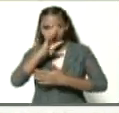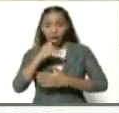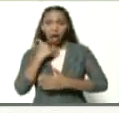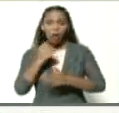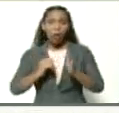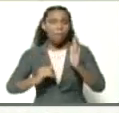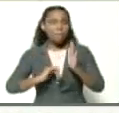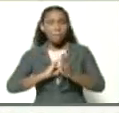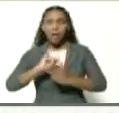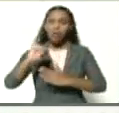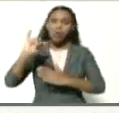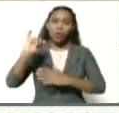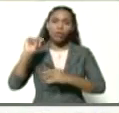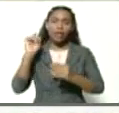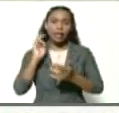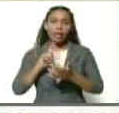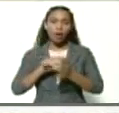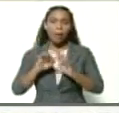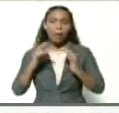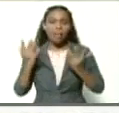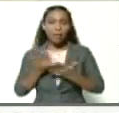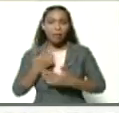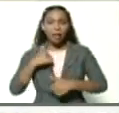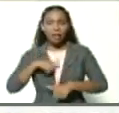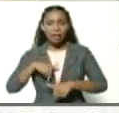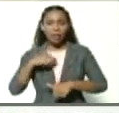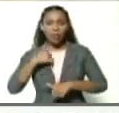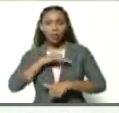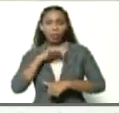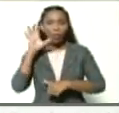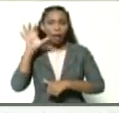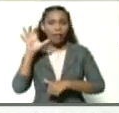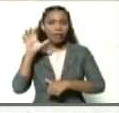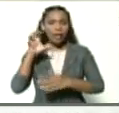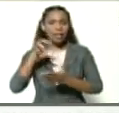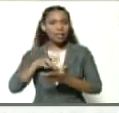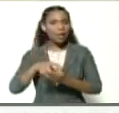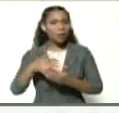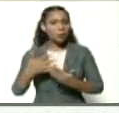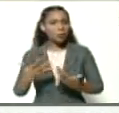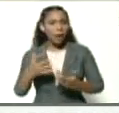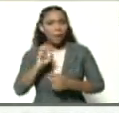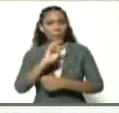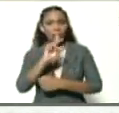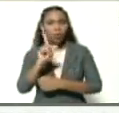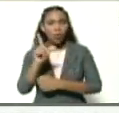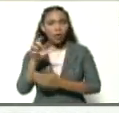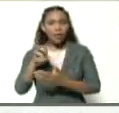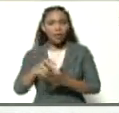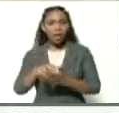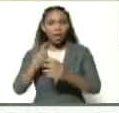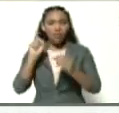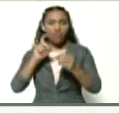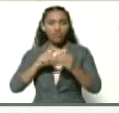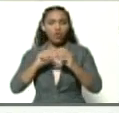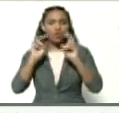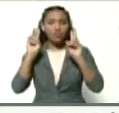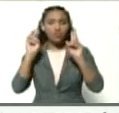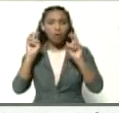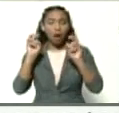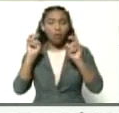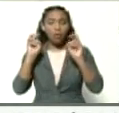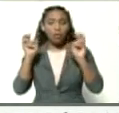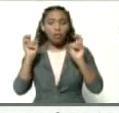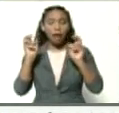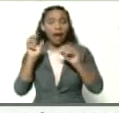pico desde que llegó la pandemia a nuestro país. El estado, en 21 estados se registraron nuevos casos, pero